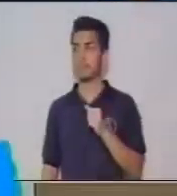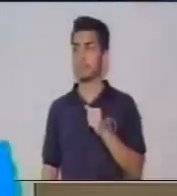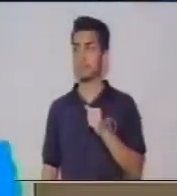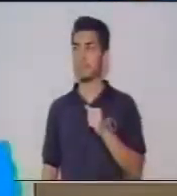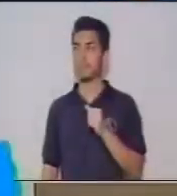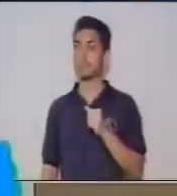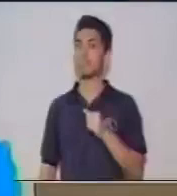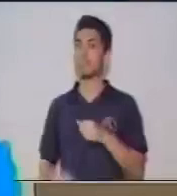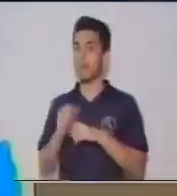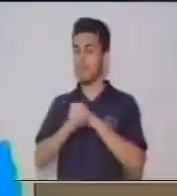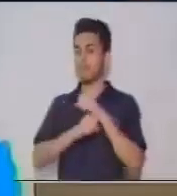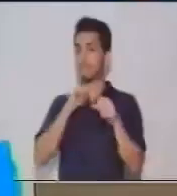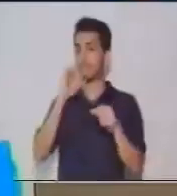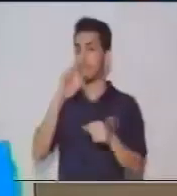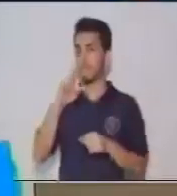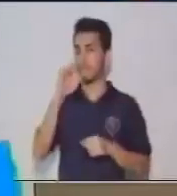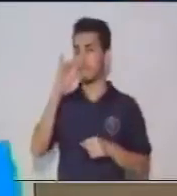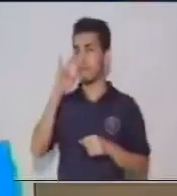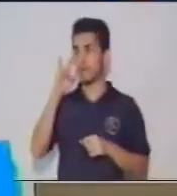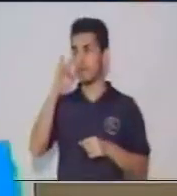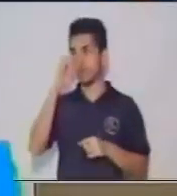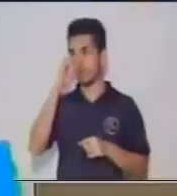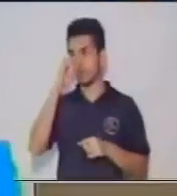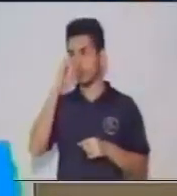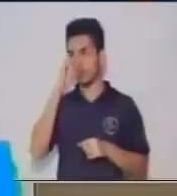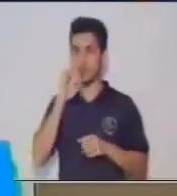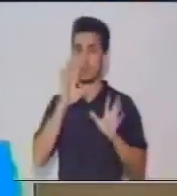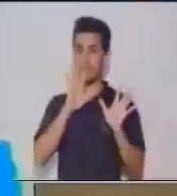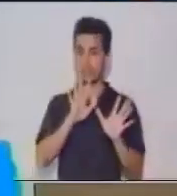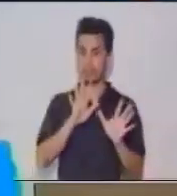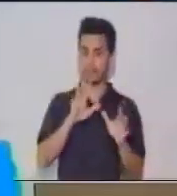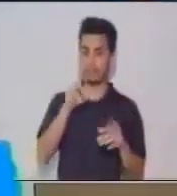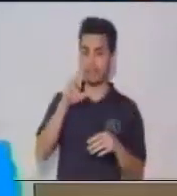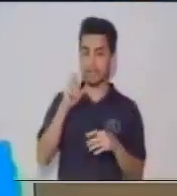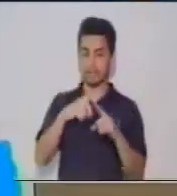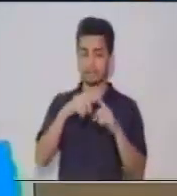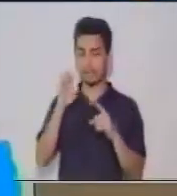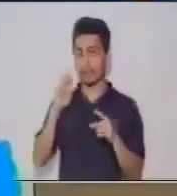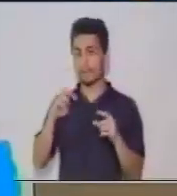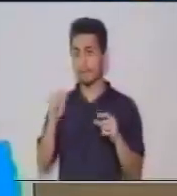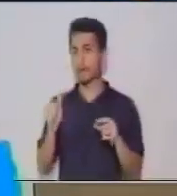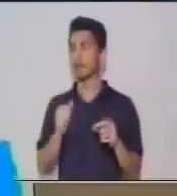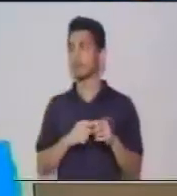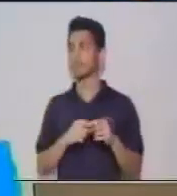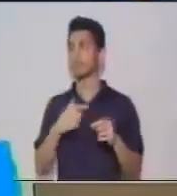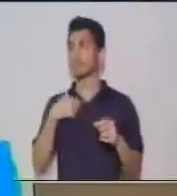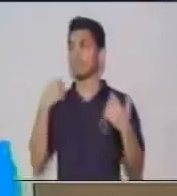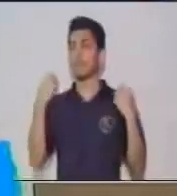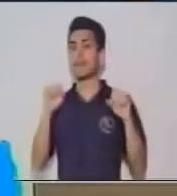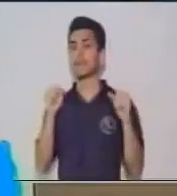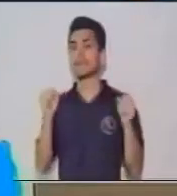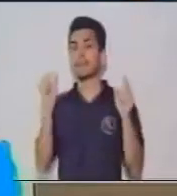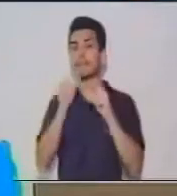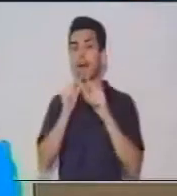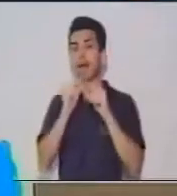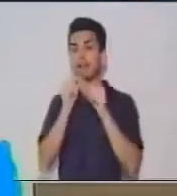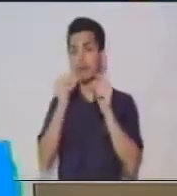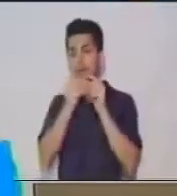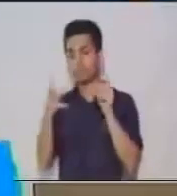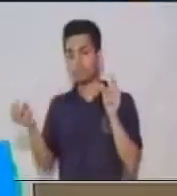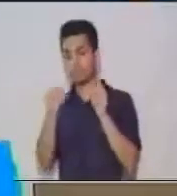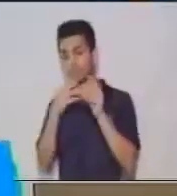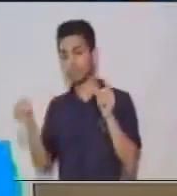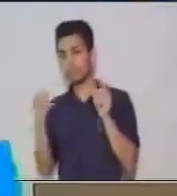La F, la R, la U y la T. Para formar palabras de